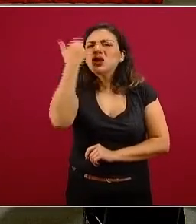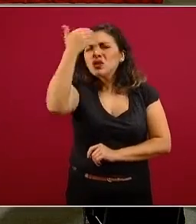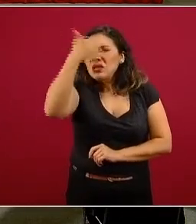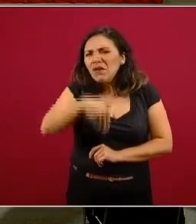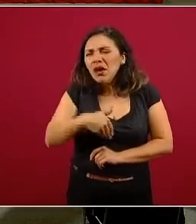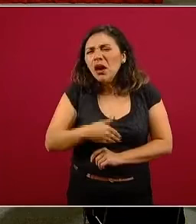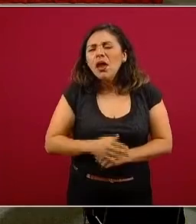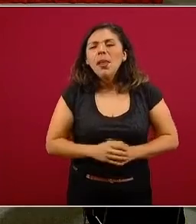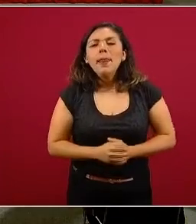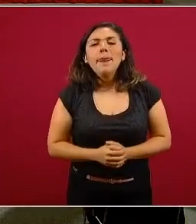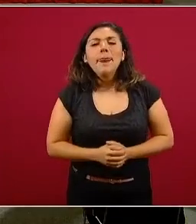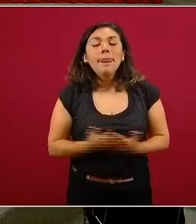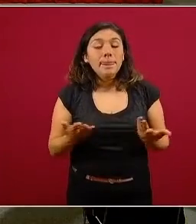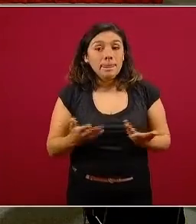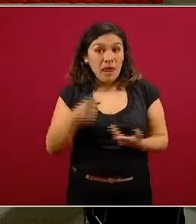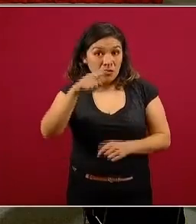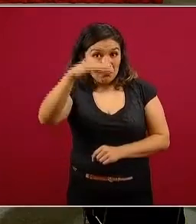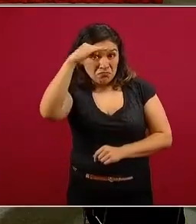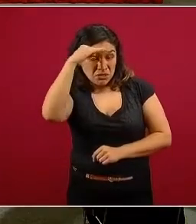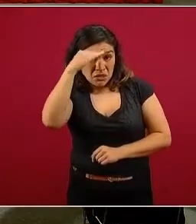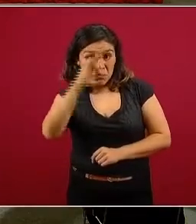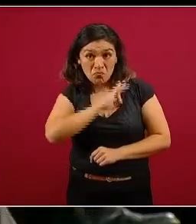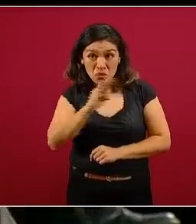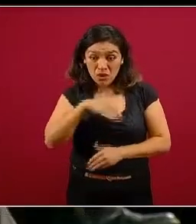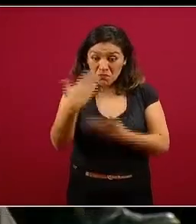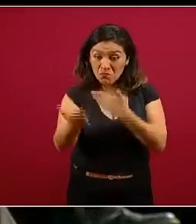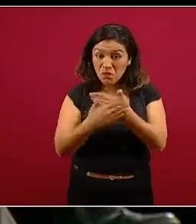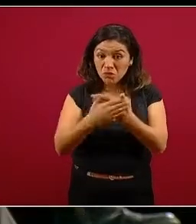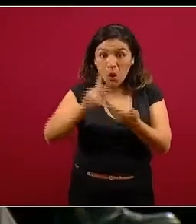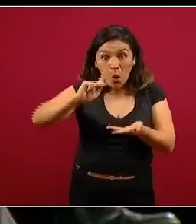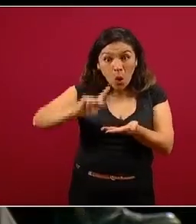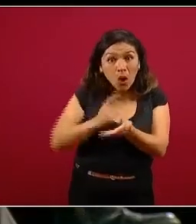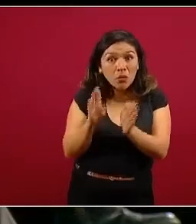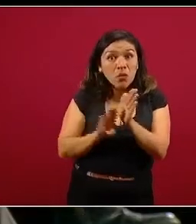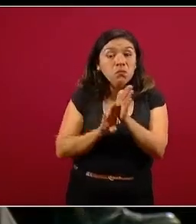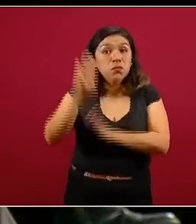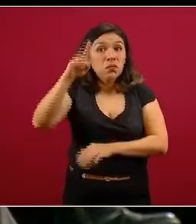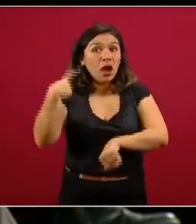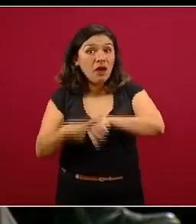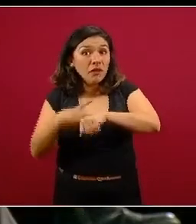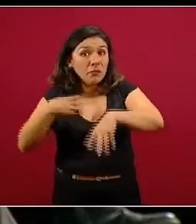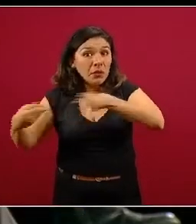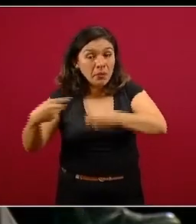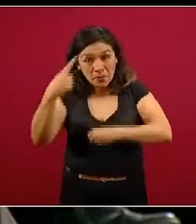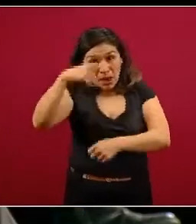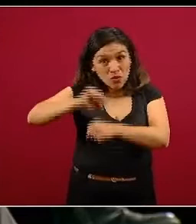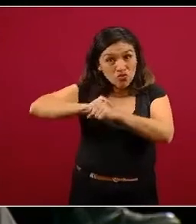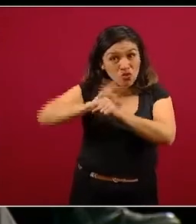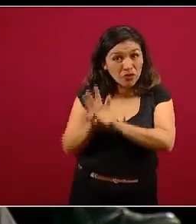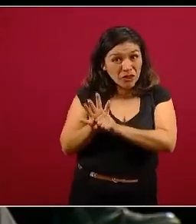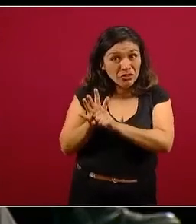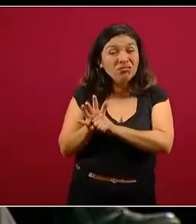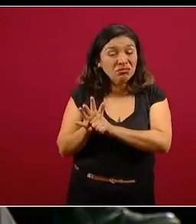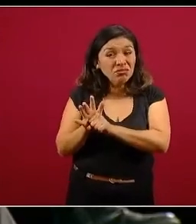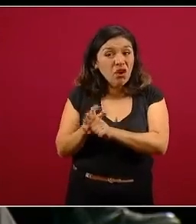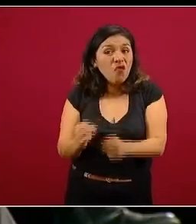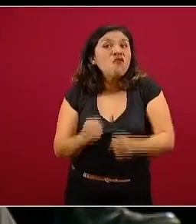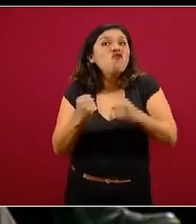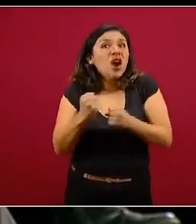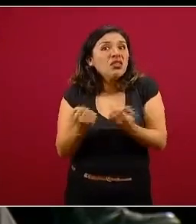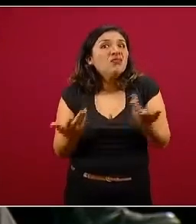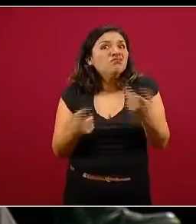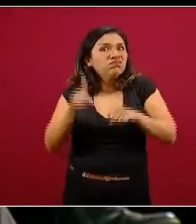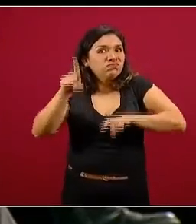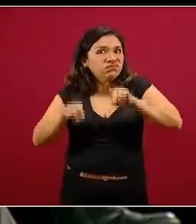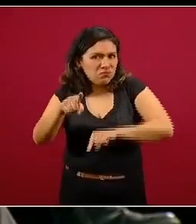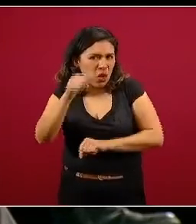es, ¿esperan un rebrote para, no sé, finales de año de COVID? ¿Y de qué intensidades?